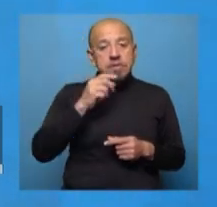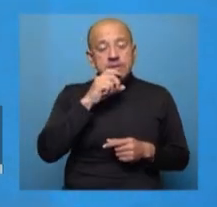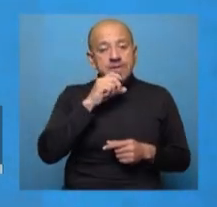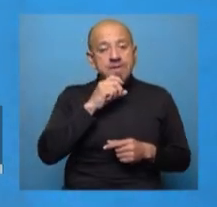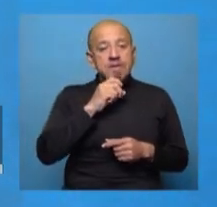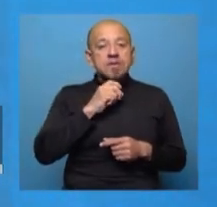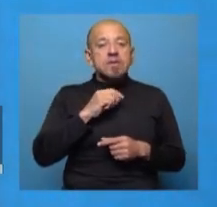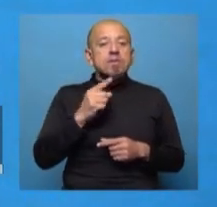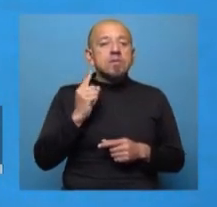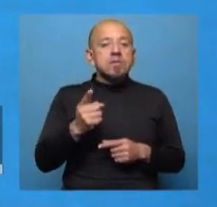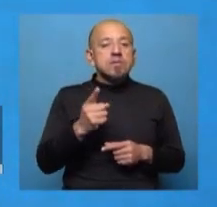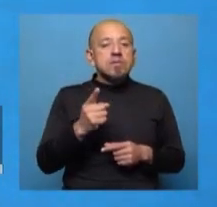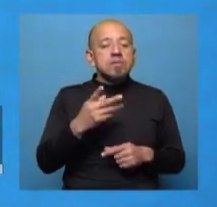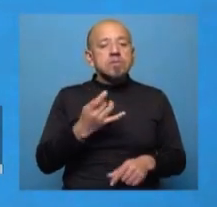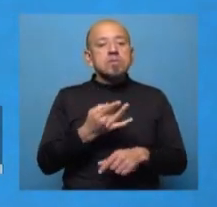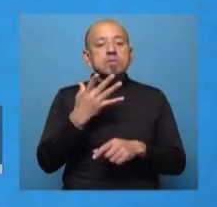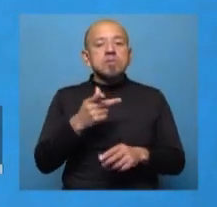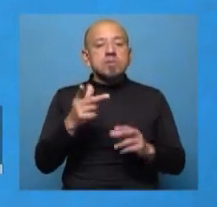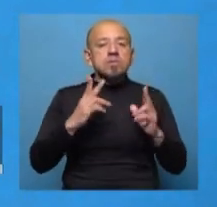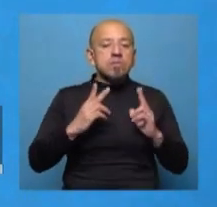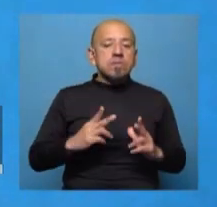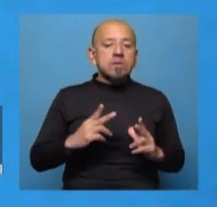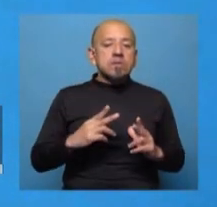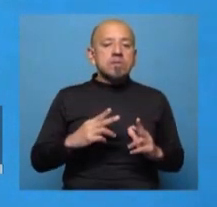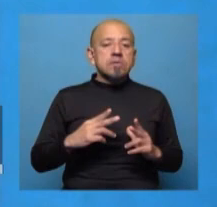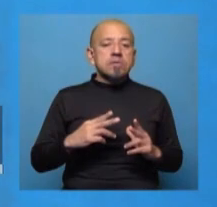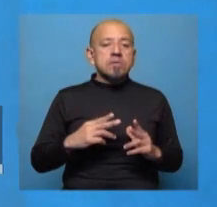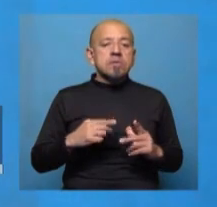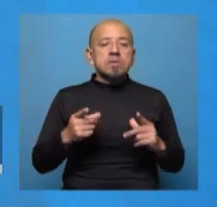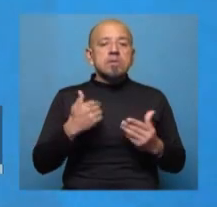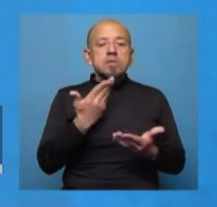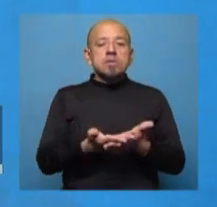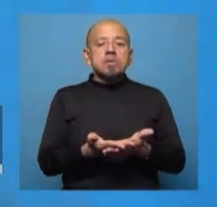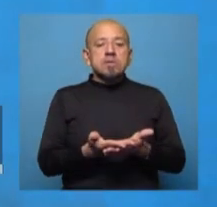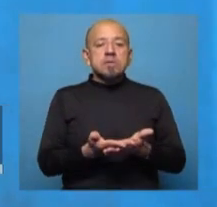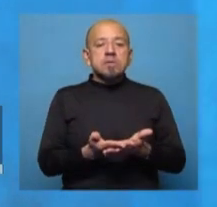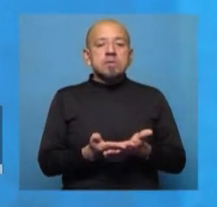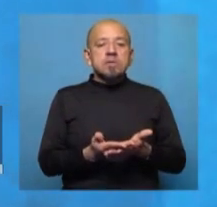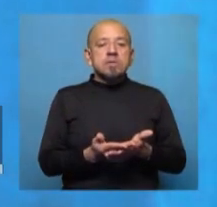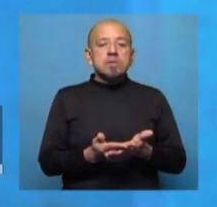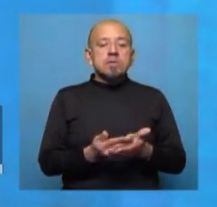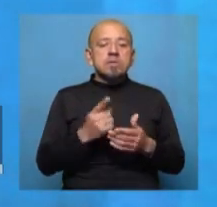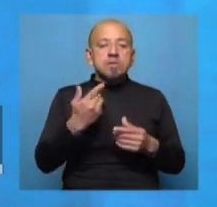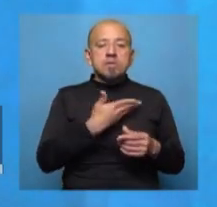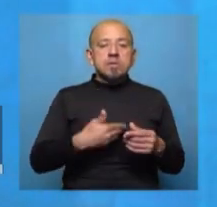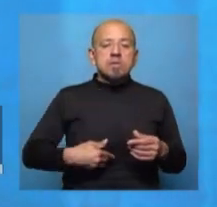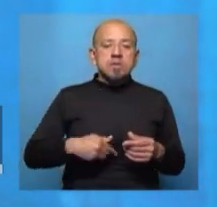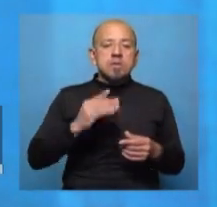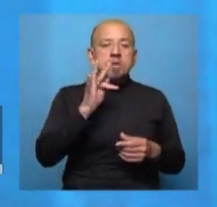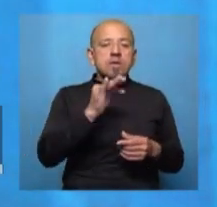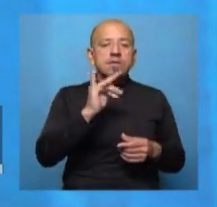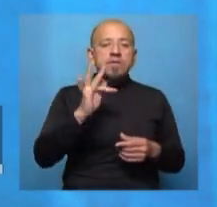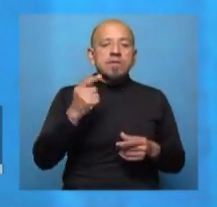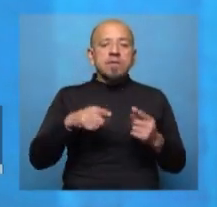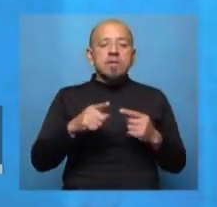el primero que oficialmente formalmente plantea al presidente de la FIFA